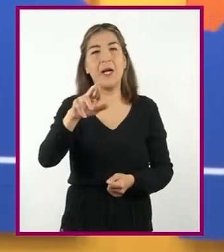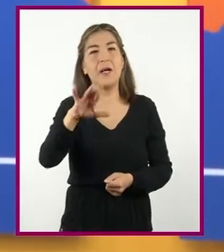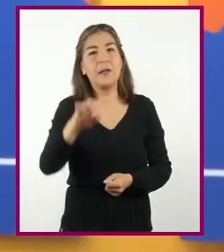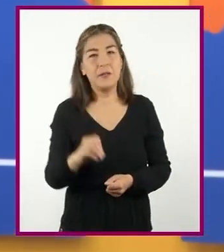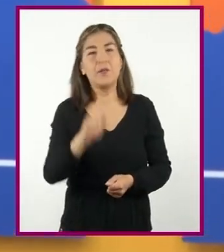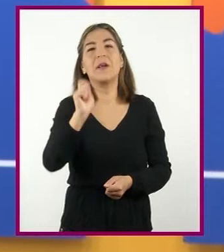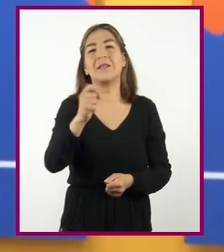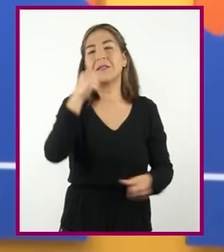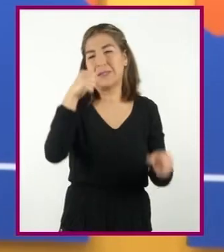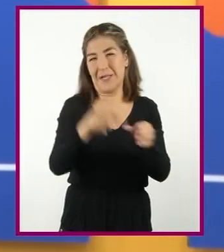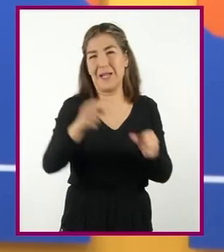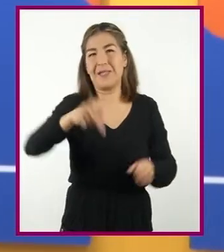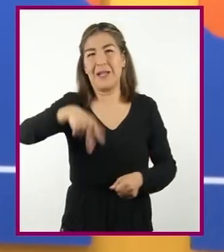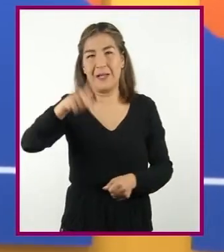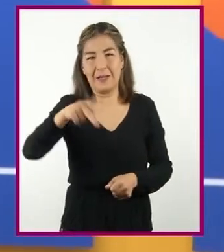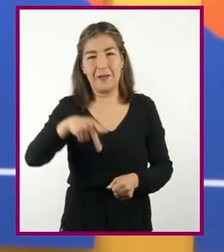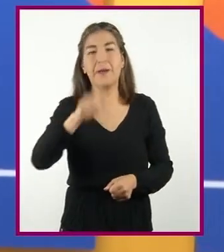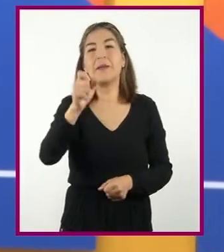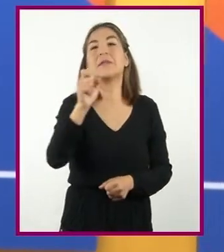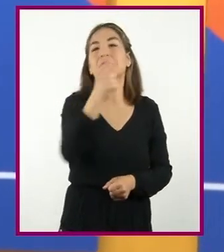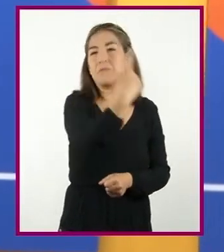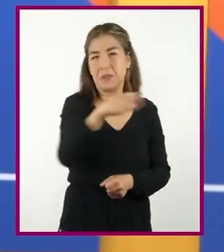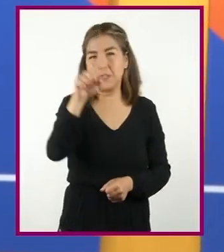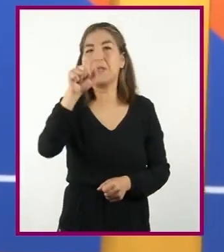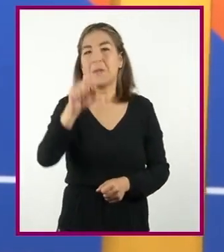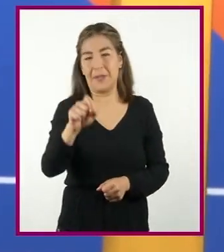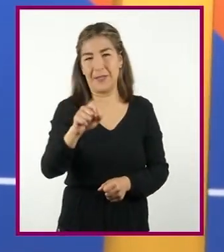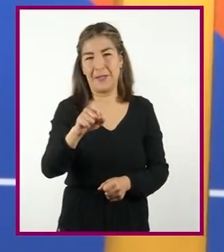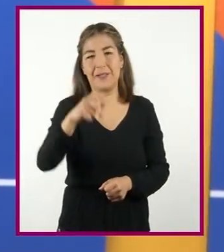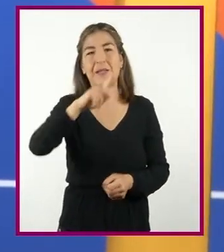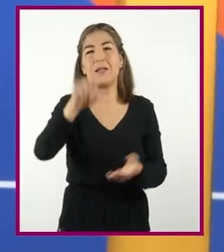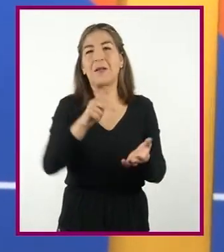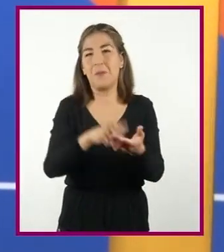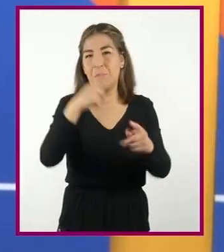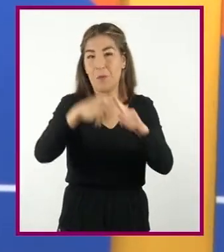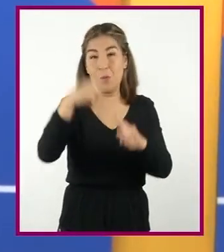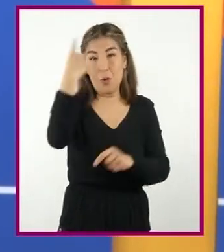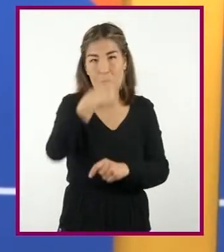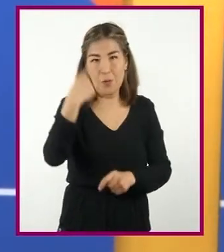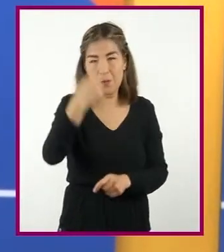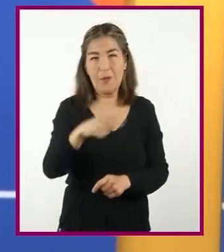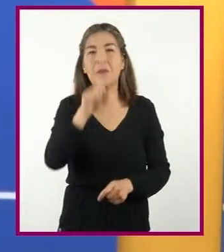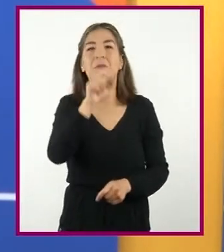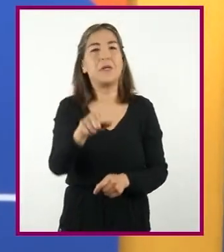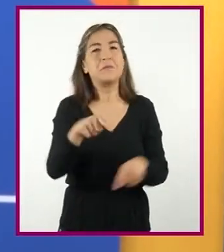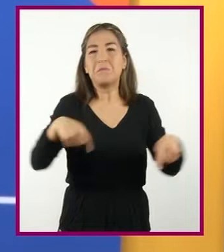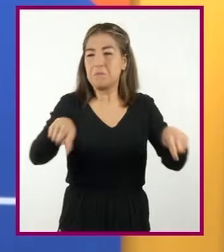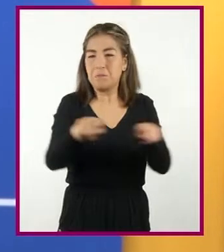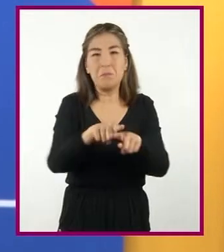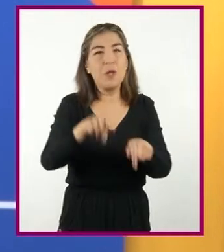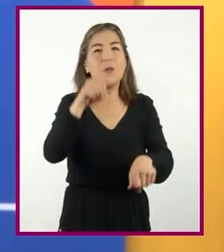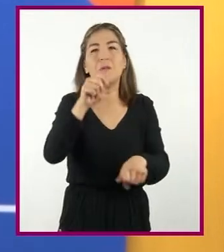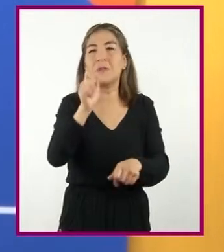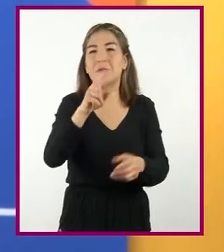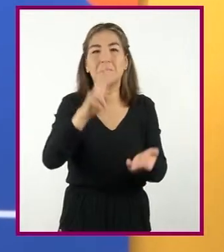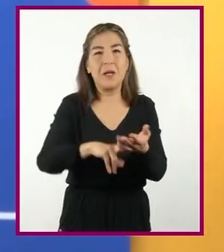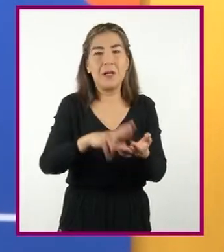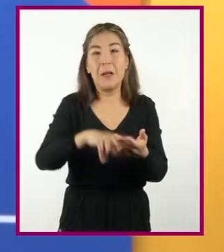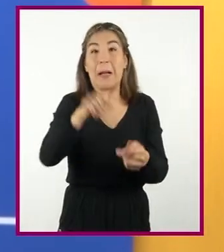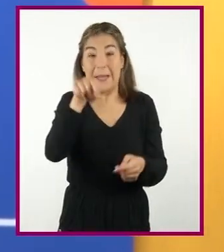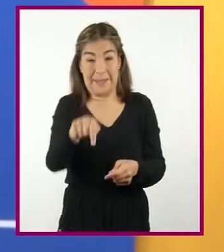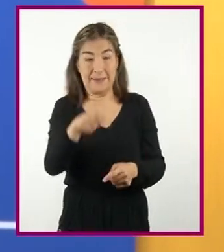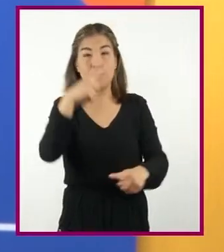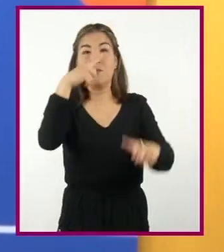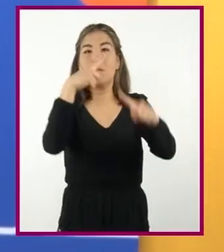K, que es igual a 120 kilómetros por hora, ya que es el valor constante por el cual se deben